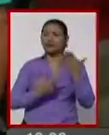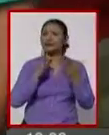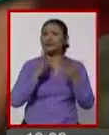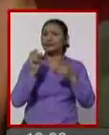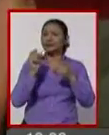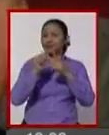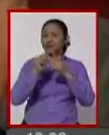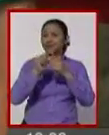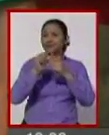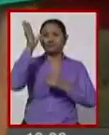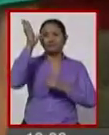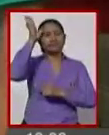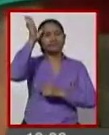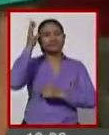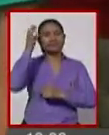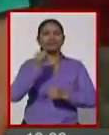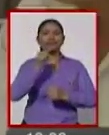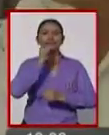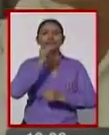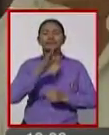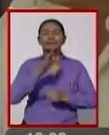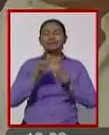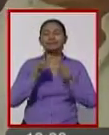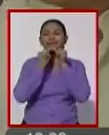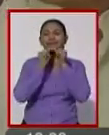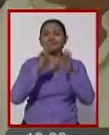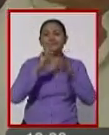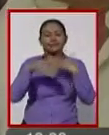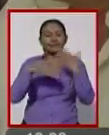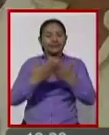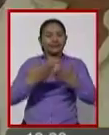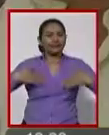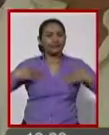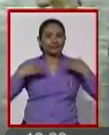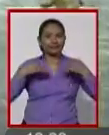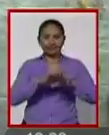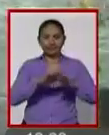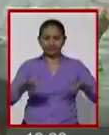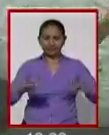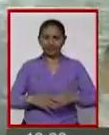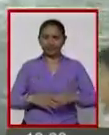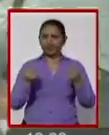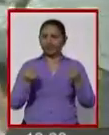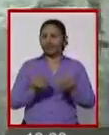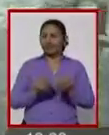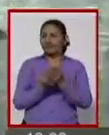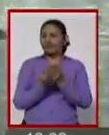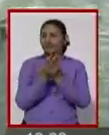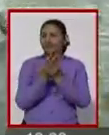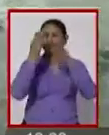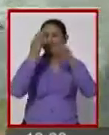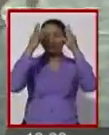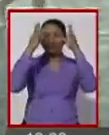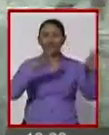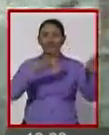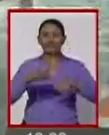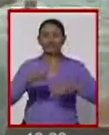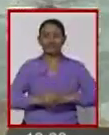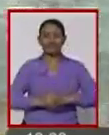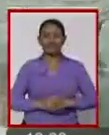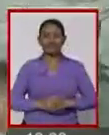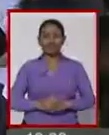en este día? Feliz día y bendiciones. Muy contento con los niños y muy inspirada a los profesores para hacer estos